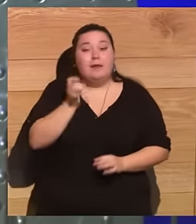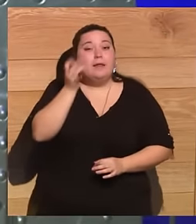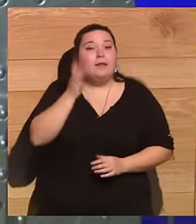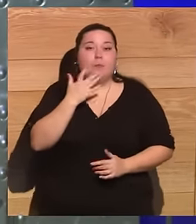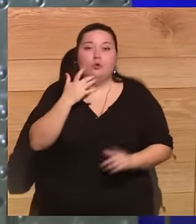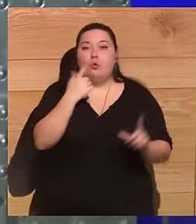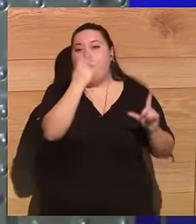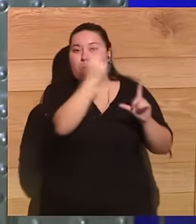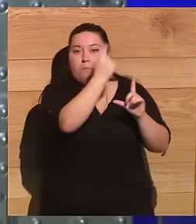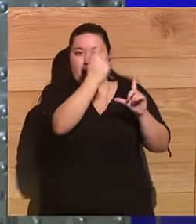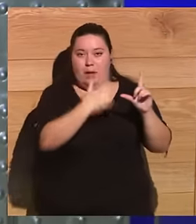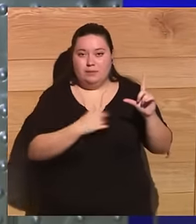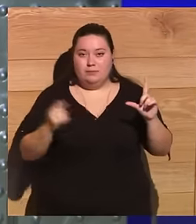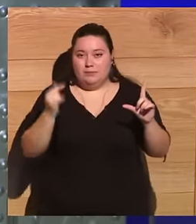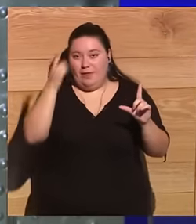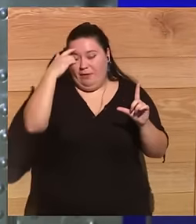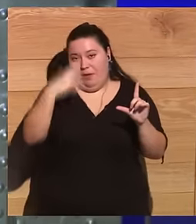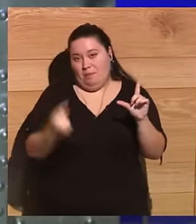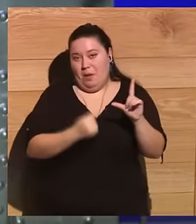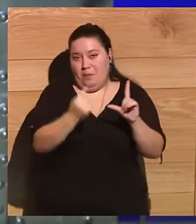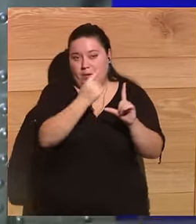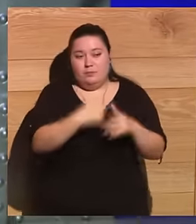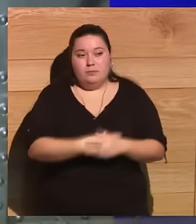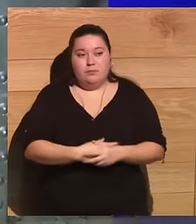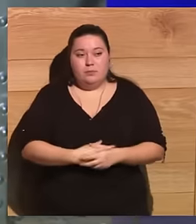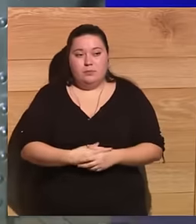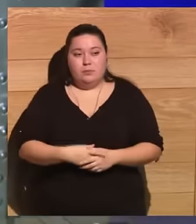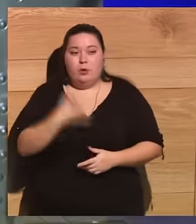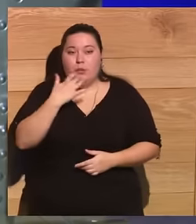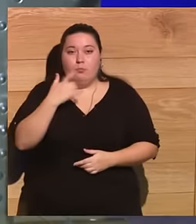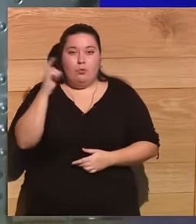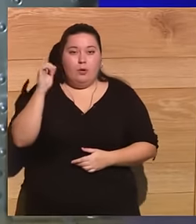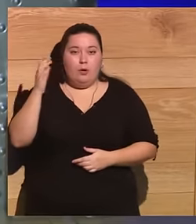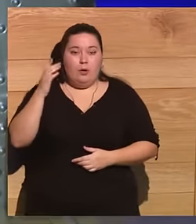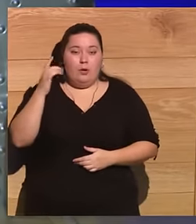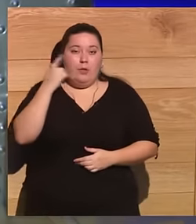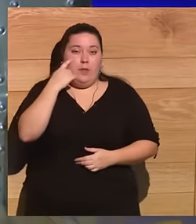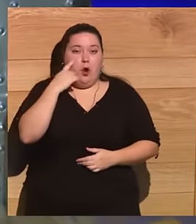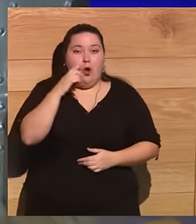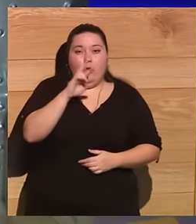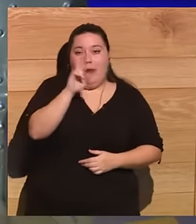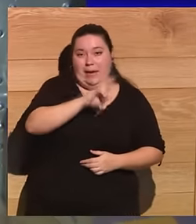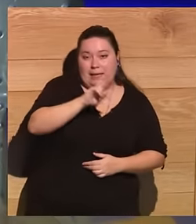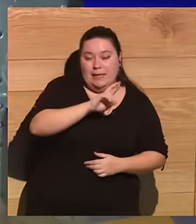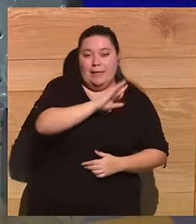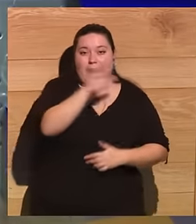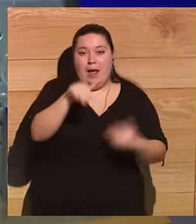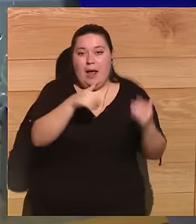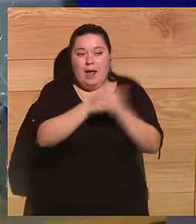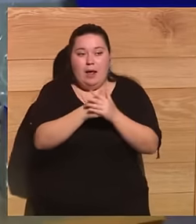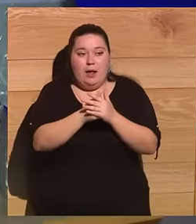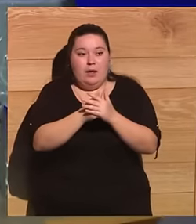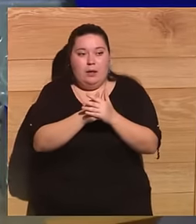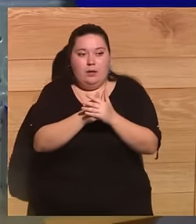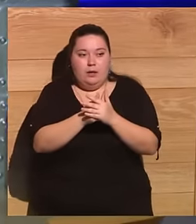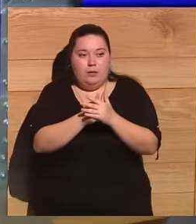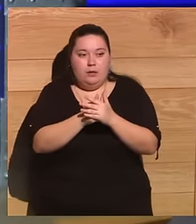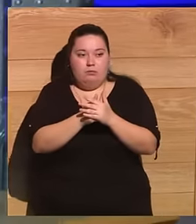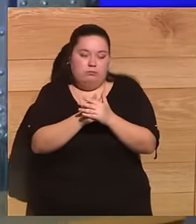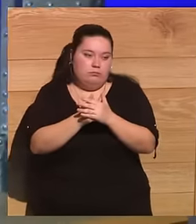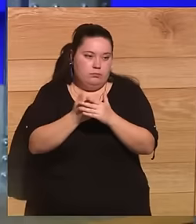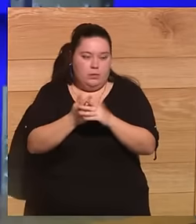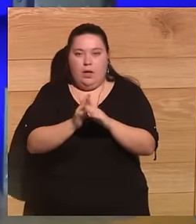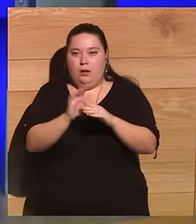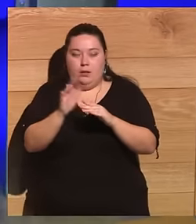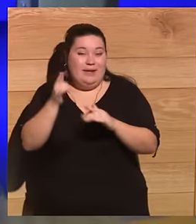que hay mapas, ¿no? Hay mapas cerebrales. Lo que esté en la retina, bueno, pues esto llega hasta la corteza a través de este mapeo y todos los